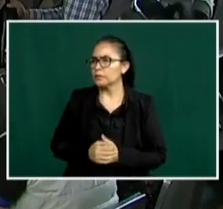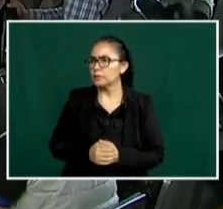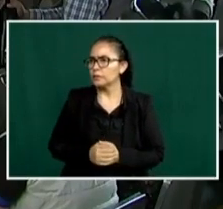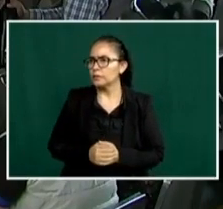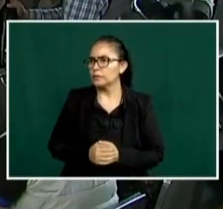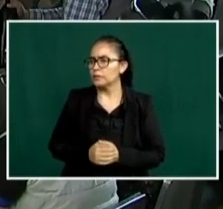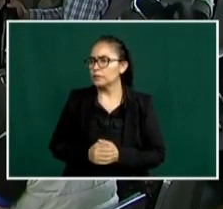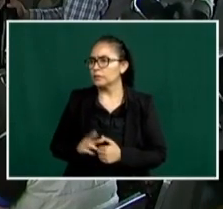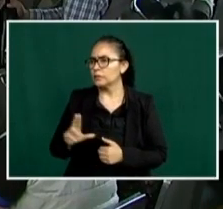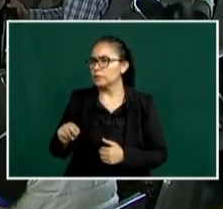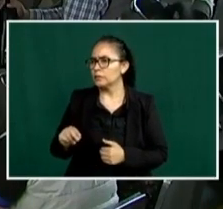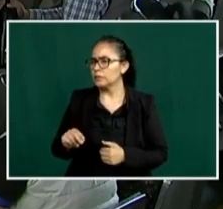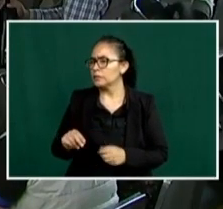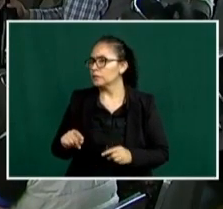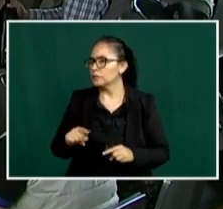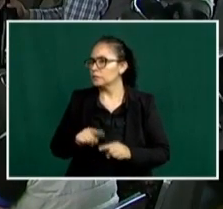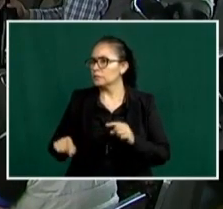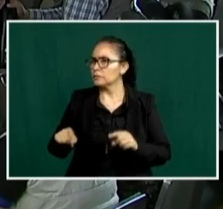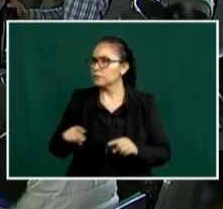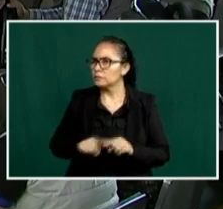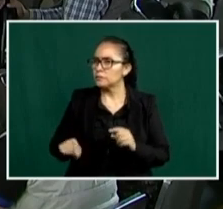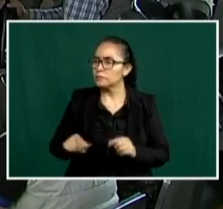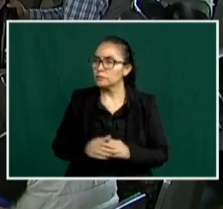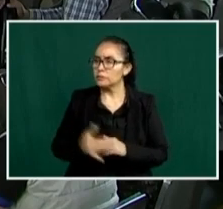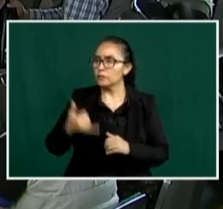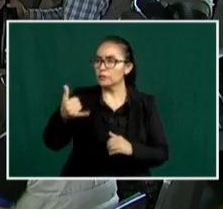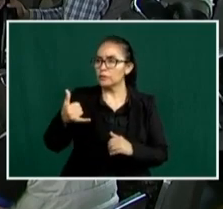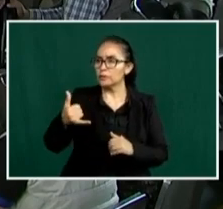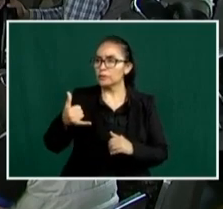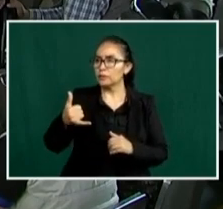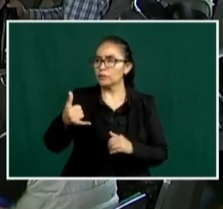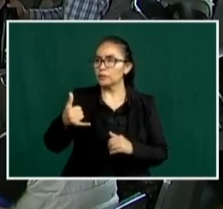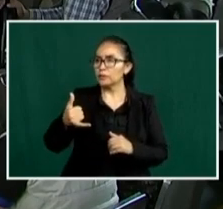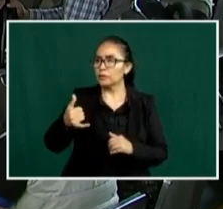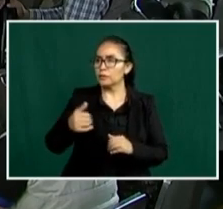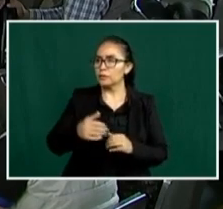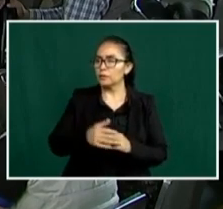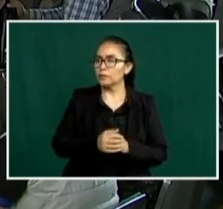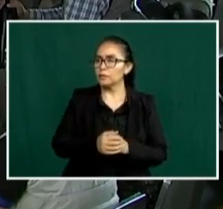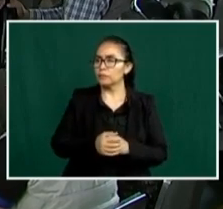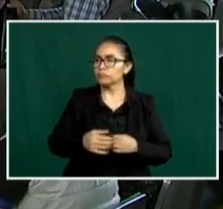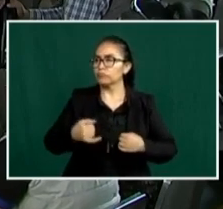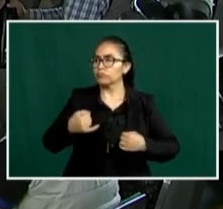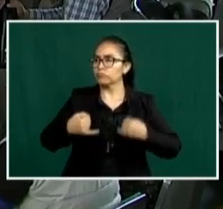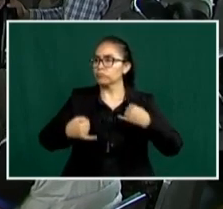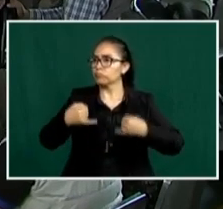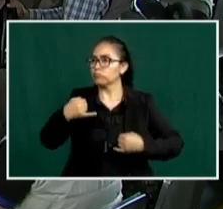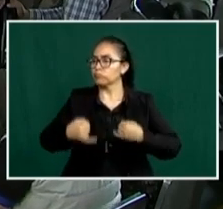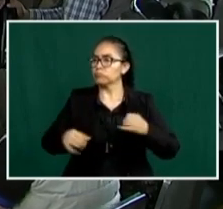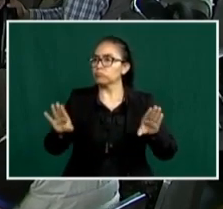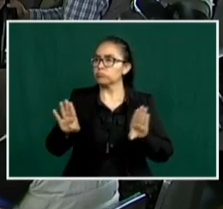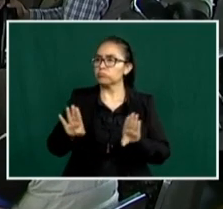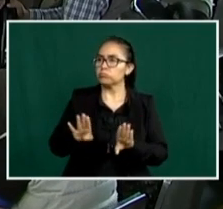los comisariados ejidales y en los tribunales unitarios agrarios.